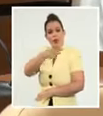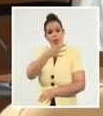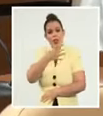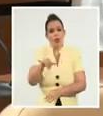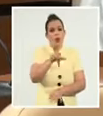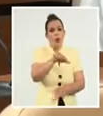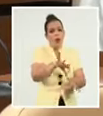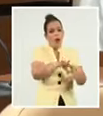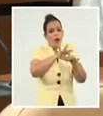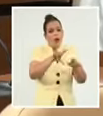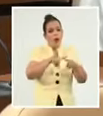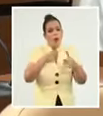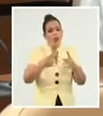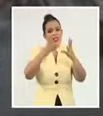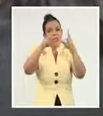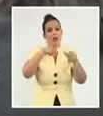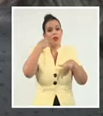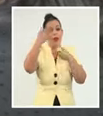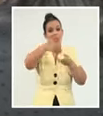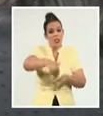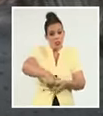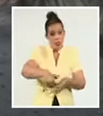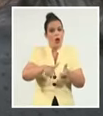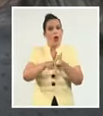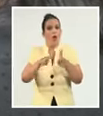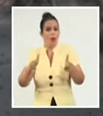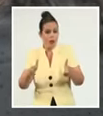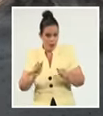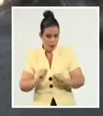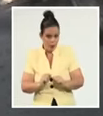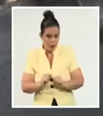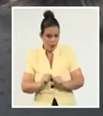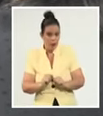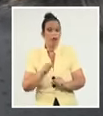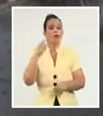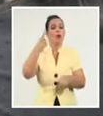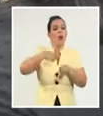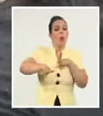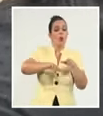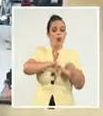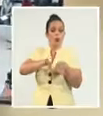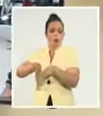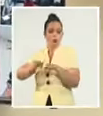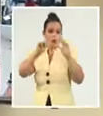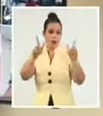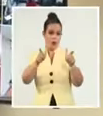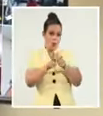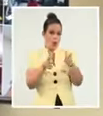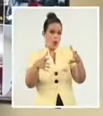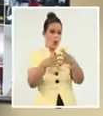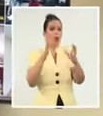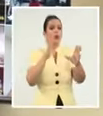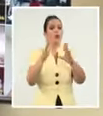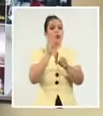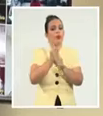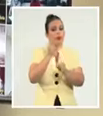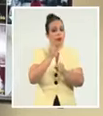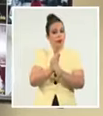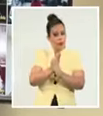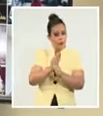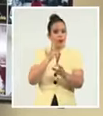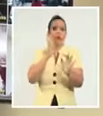ha incrementado en las últimas semanas. Un tema analizado también este martes durante la reunión del Grupo Temporal de Trabajo para el Enfrentamiento